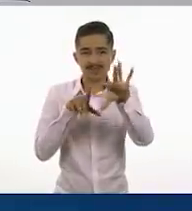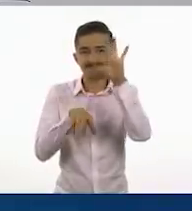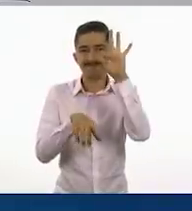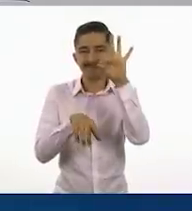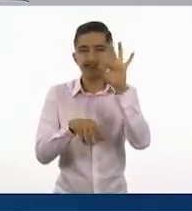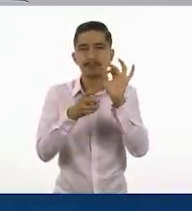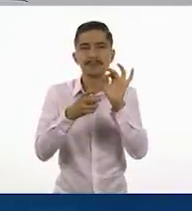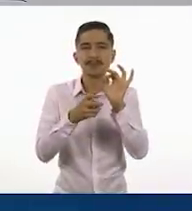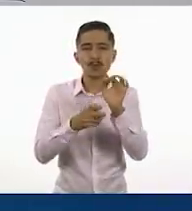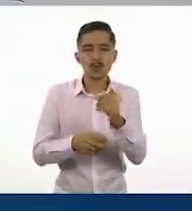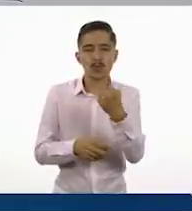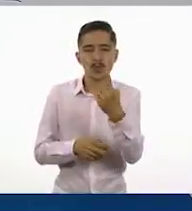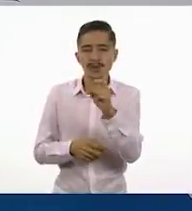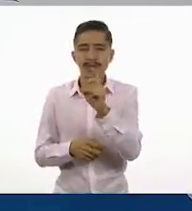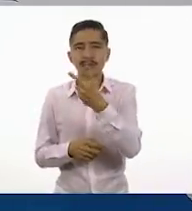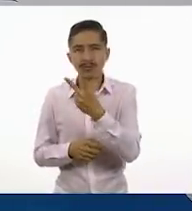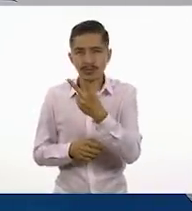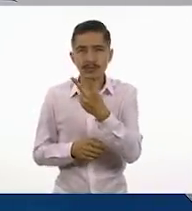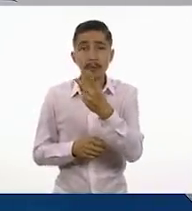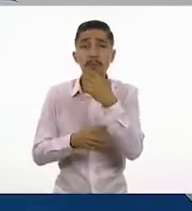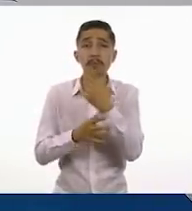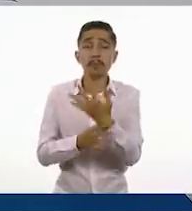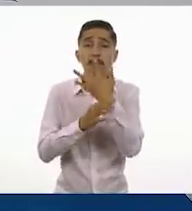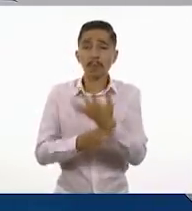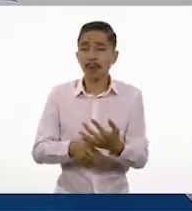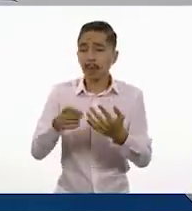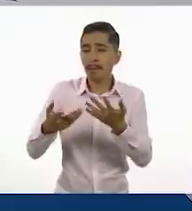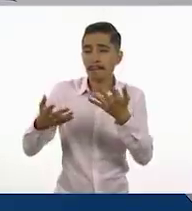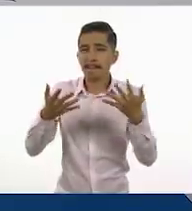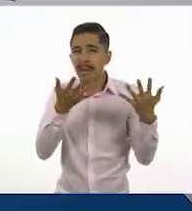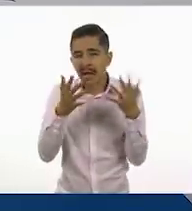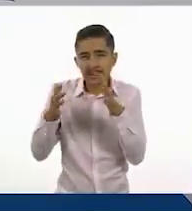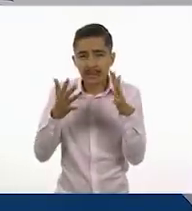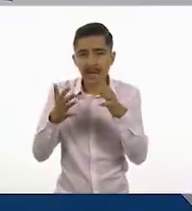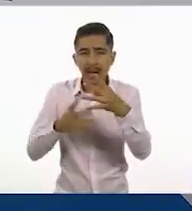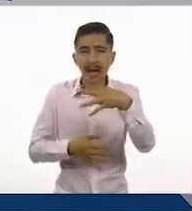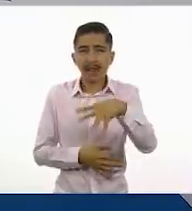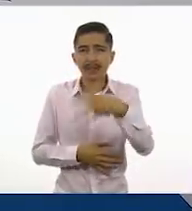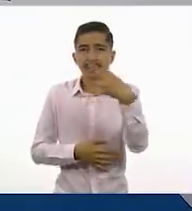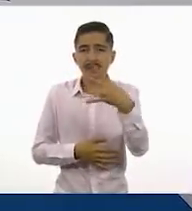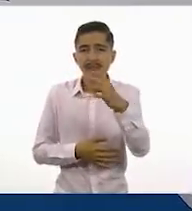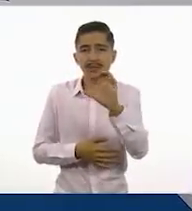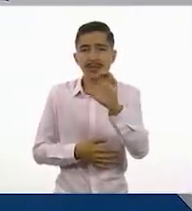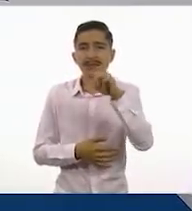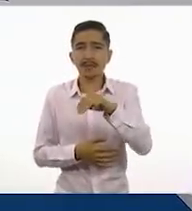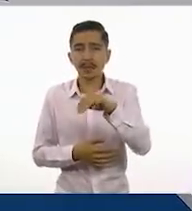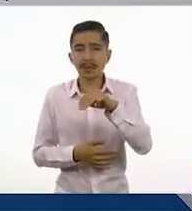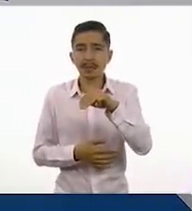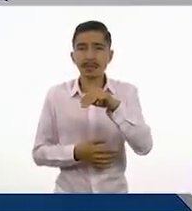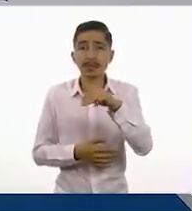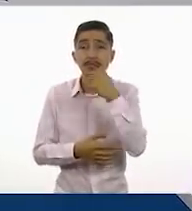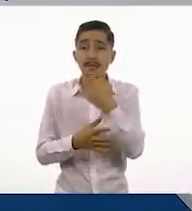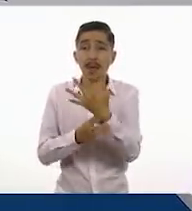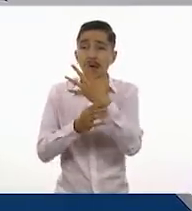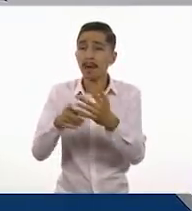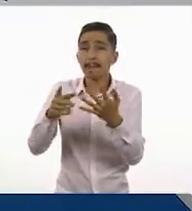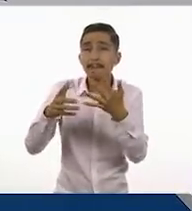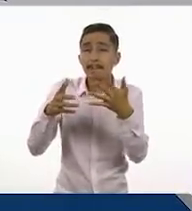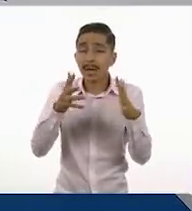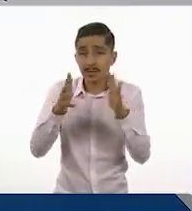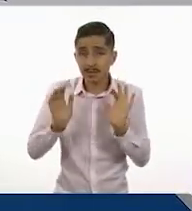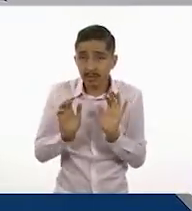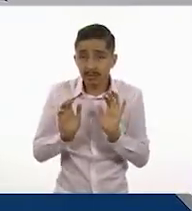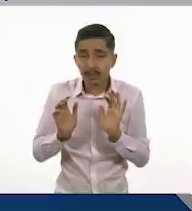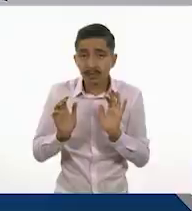está de escala 1.32. Aquí nos dice que mide aproximadamente 14 centímetros, pero si te fijas dice aproximadamente. Aquí